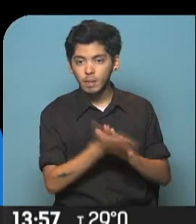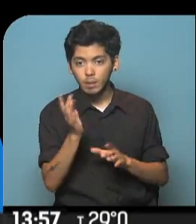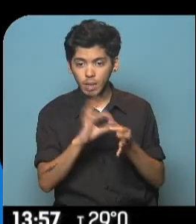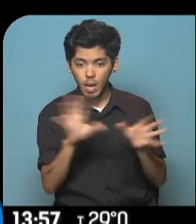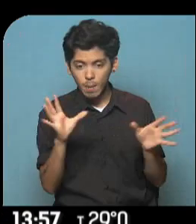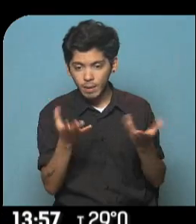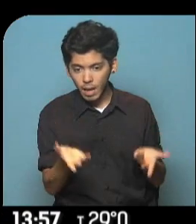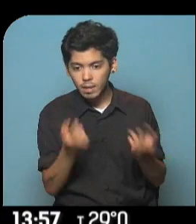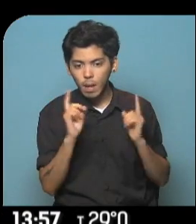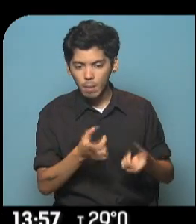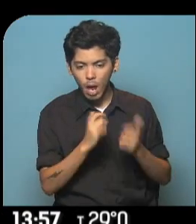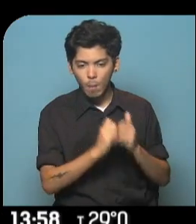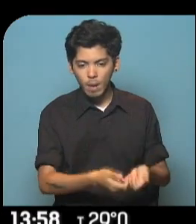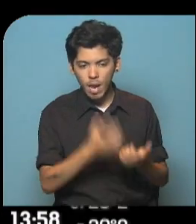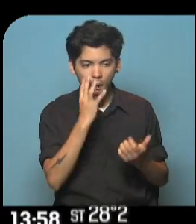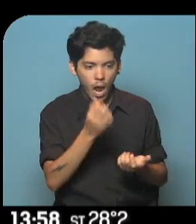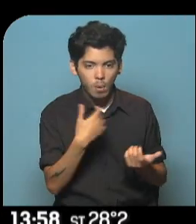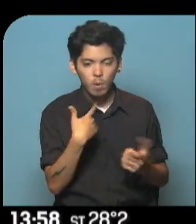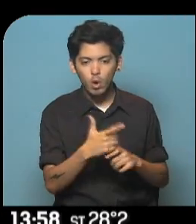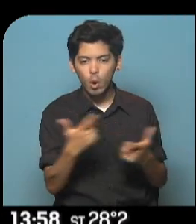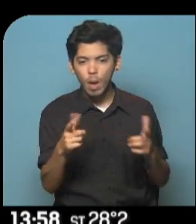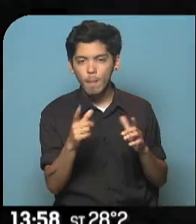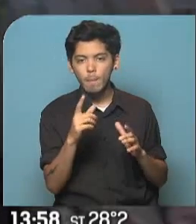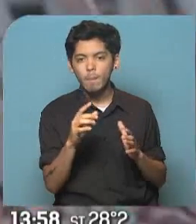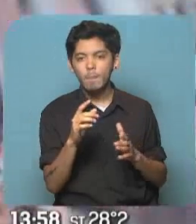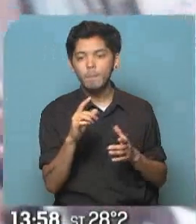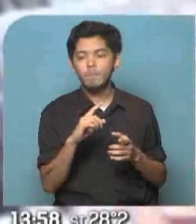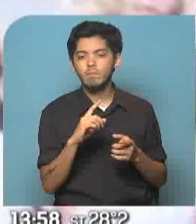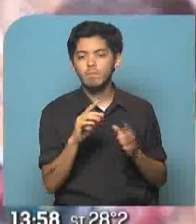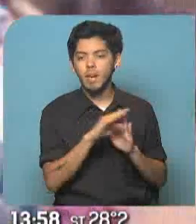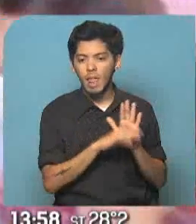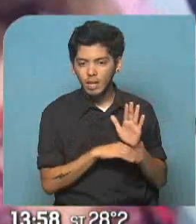libertad, porque no hay políticas